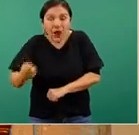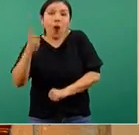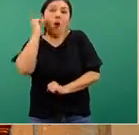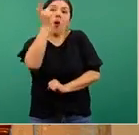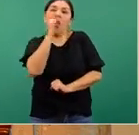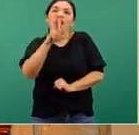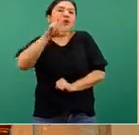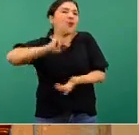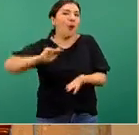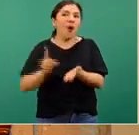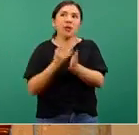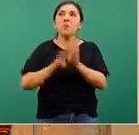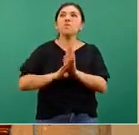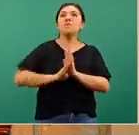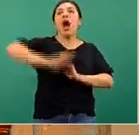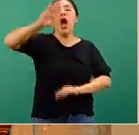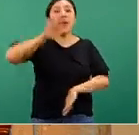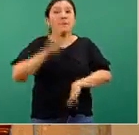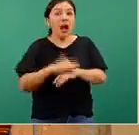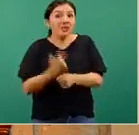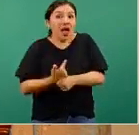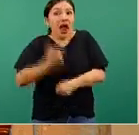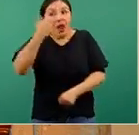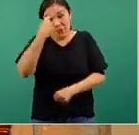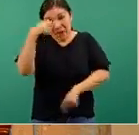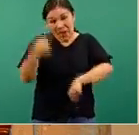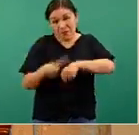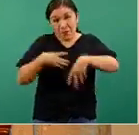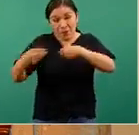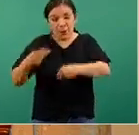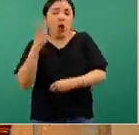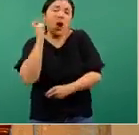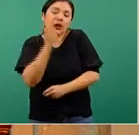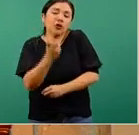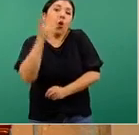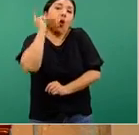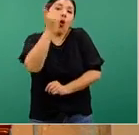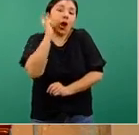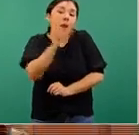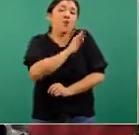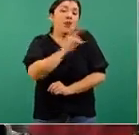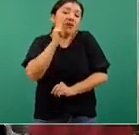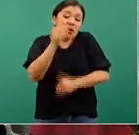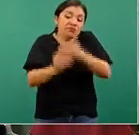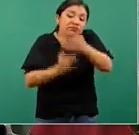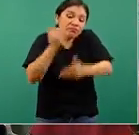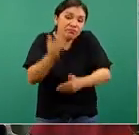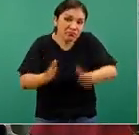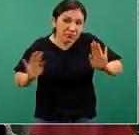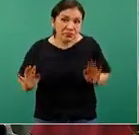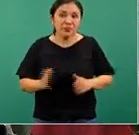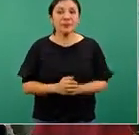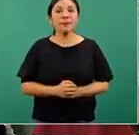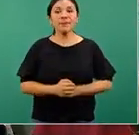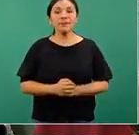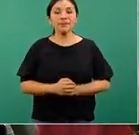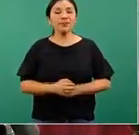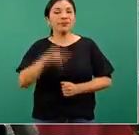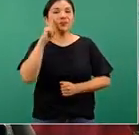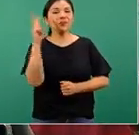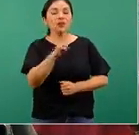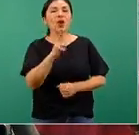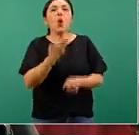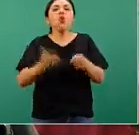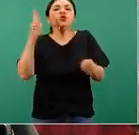no necesariamente representara algo que pudiera salirse de control, pero necesitamos verlo más adelante. Tenemos la ocupación